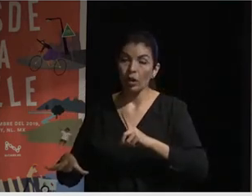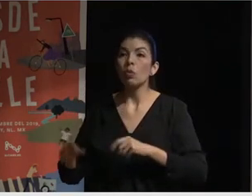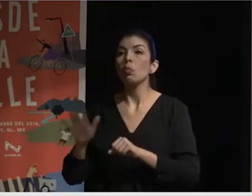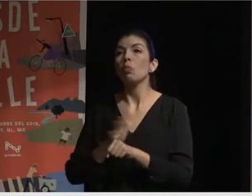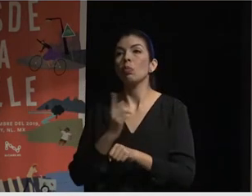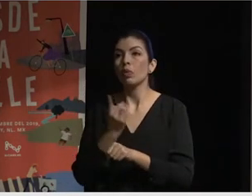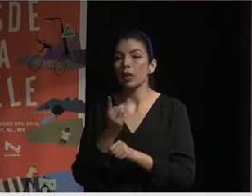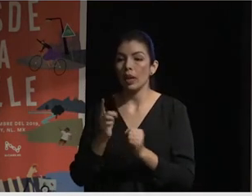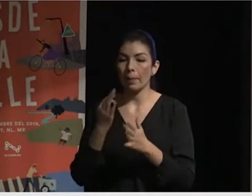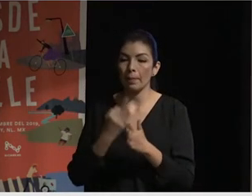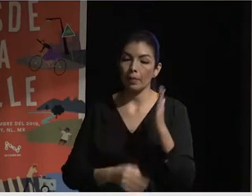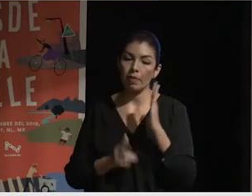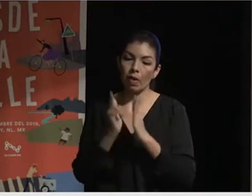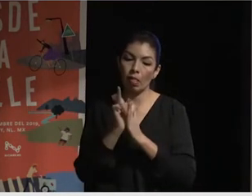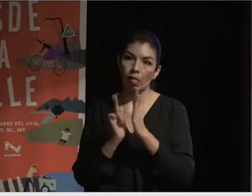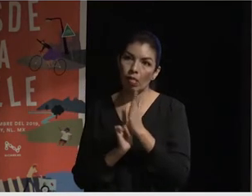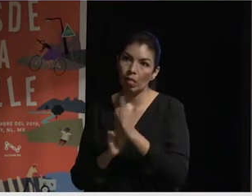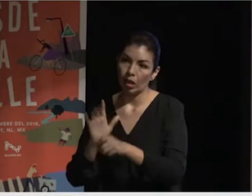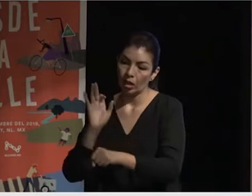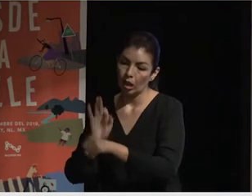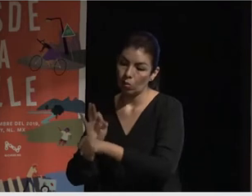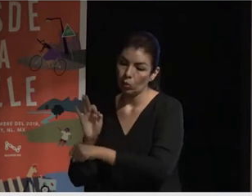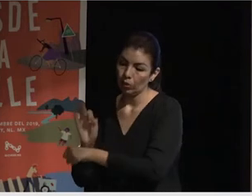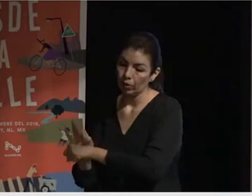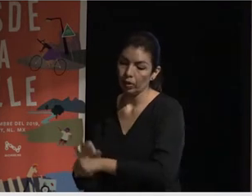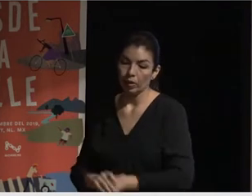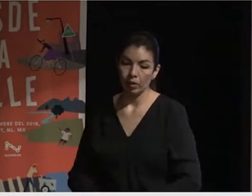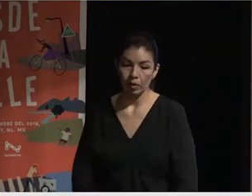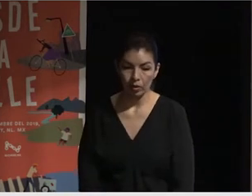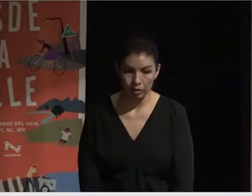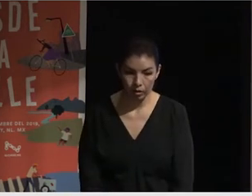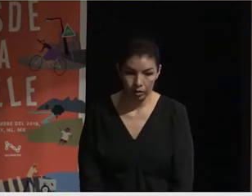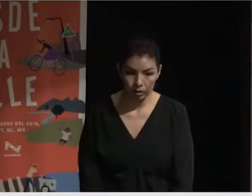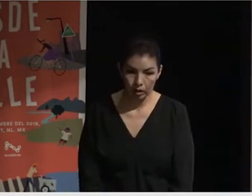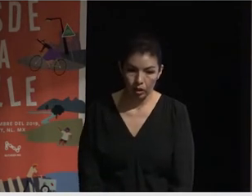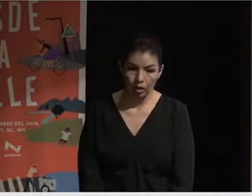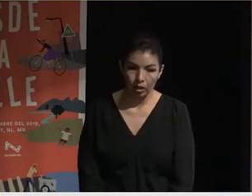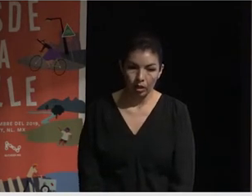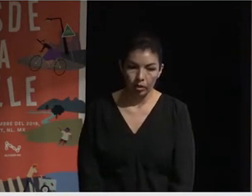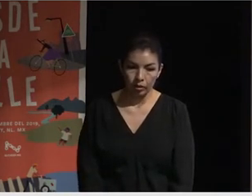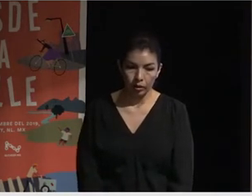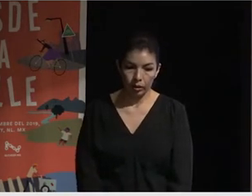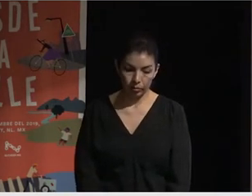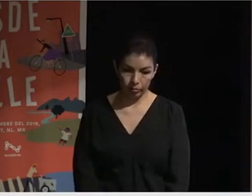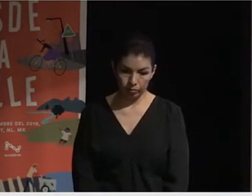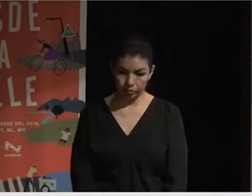Entonces, a raíz de todo eso y retomando algunas palabras de la intervención de Yigo, creo